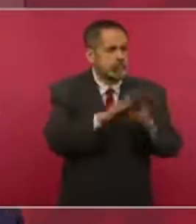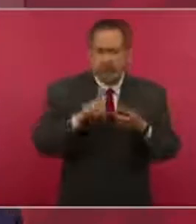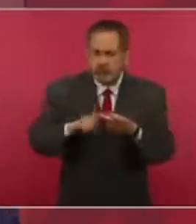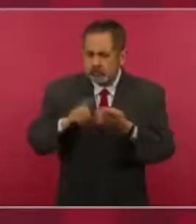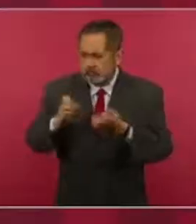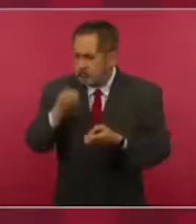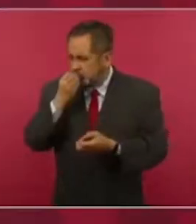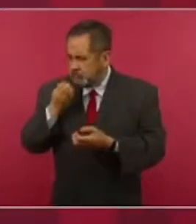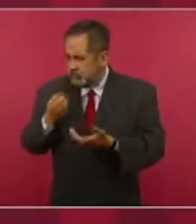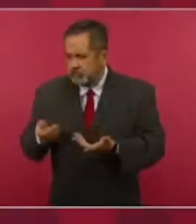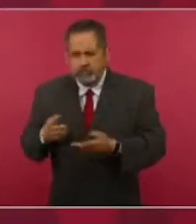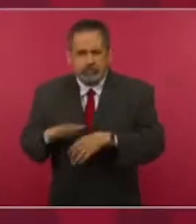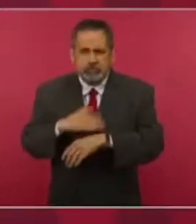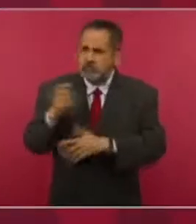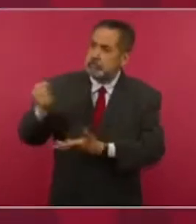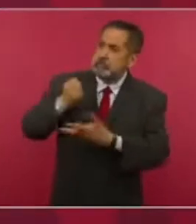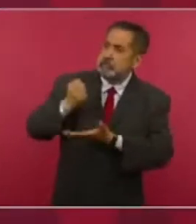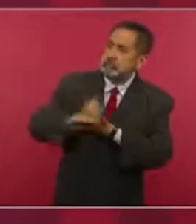la pandemia,